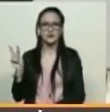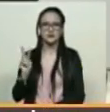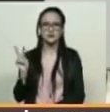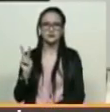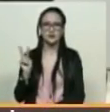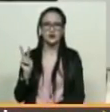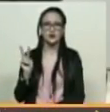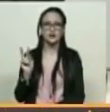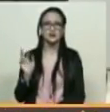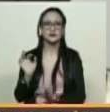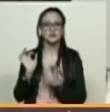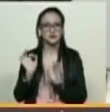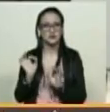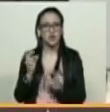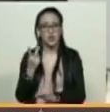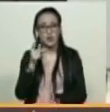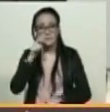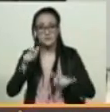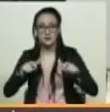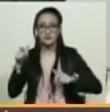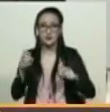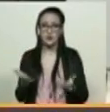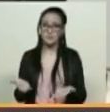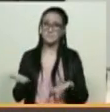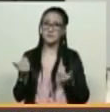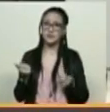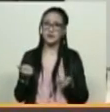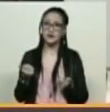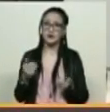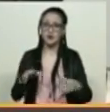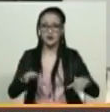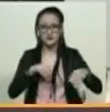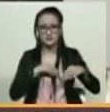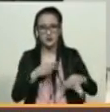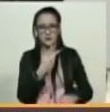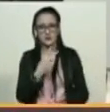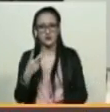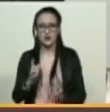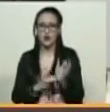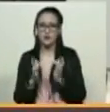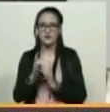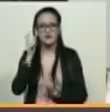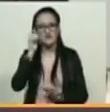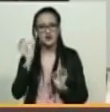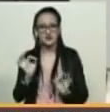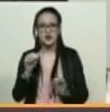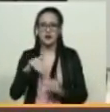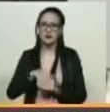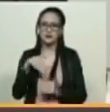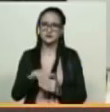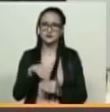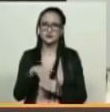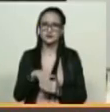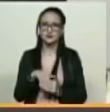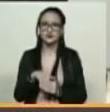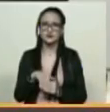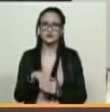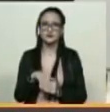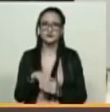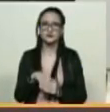por intermedio de estas dos personalidades nos pidieron que aceptáramos el 22 de abril como fecha de las elecciones. Nuestro candidato